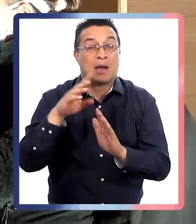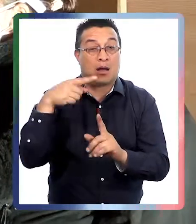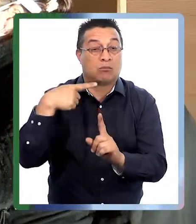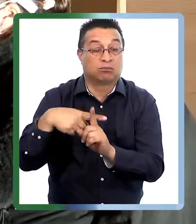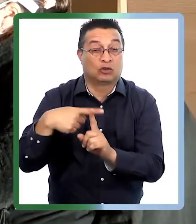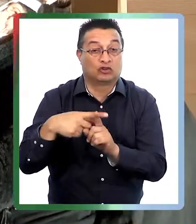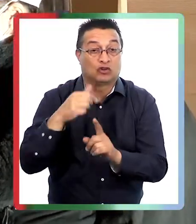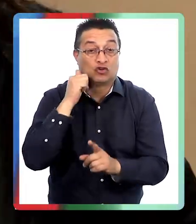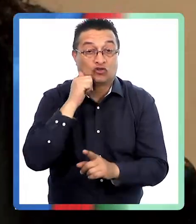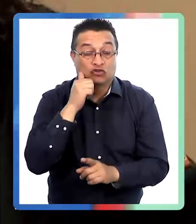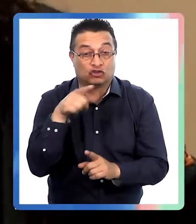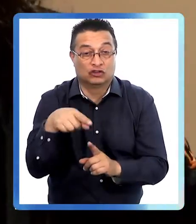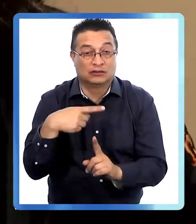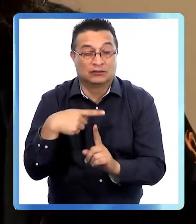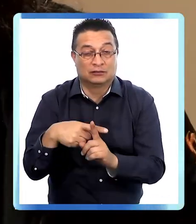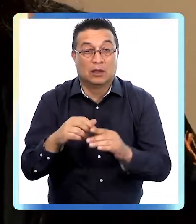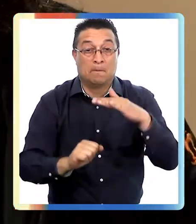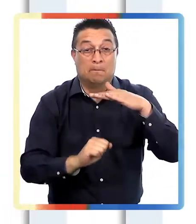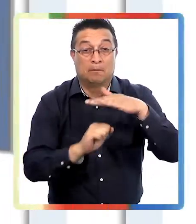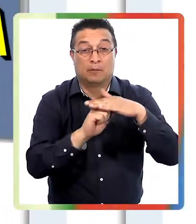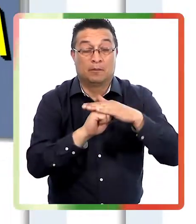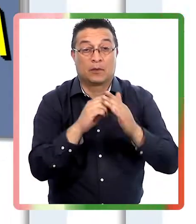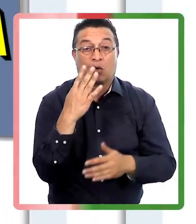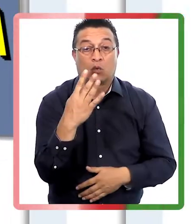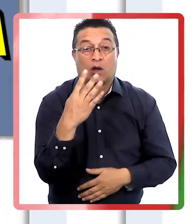diaria más alta, con un pic de